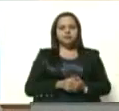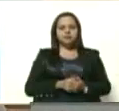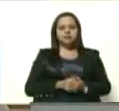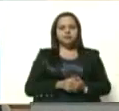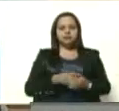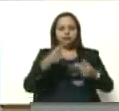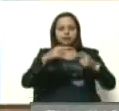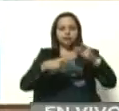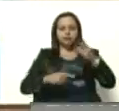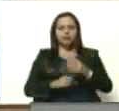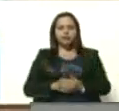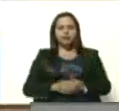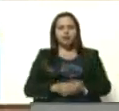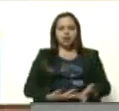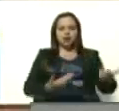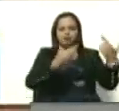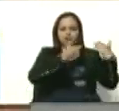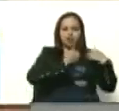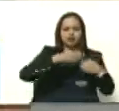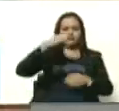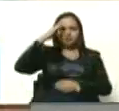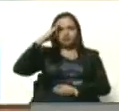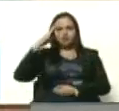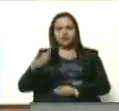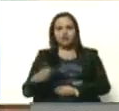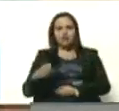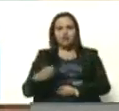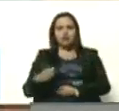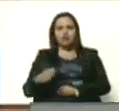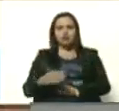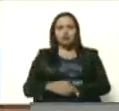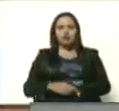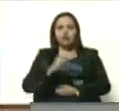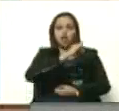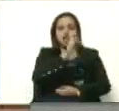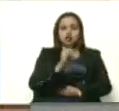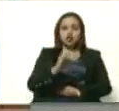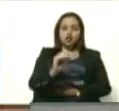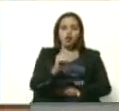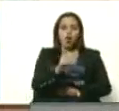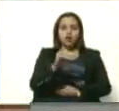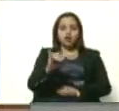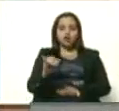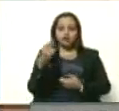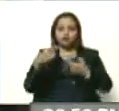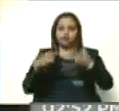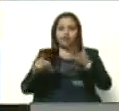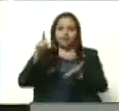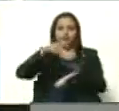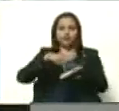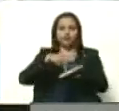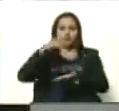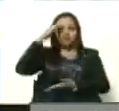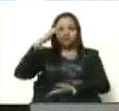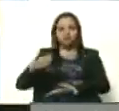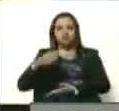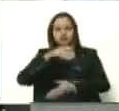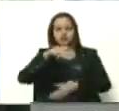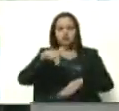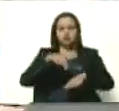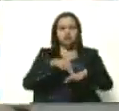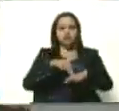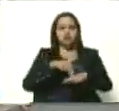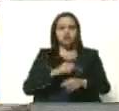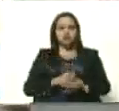general de división Leonardo Alfredo Bello Ortega, comandante de la SODI y demás integrantes del